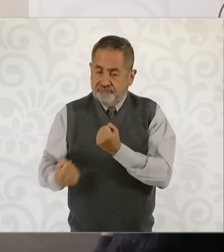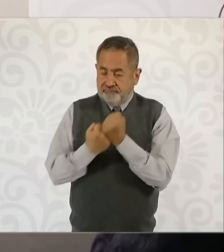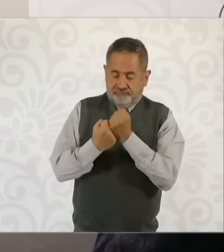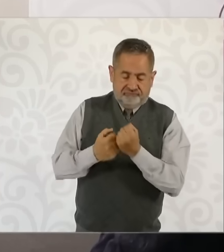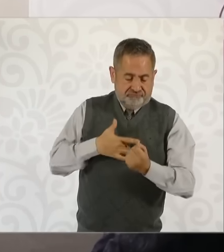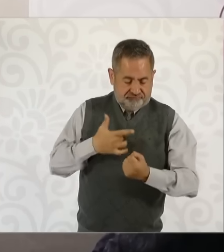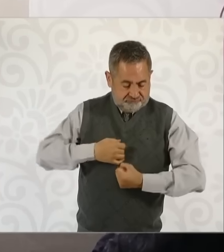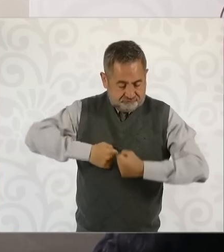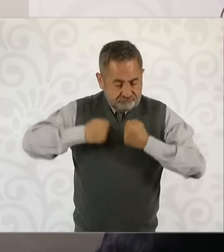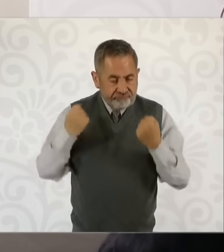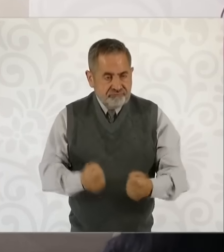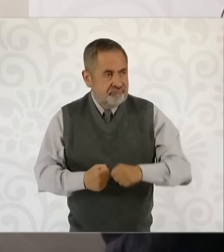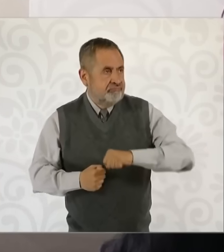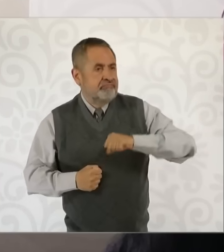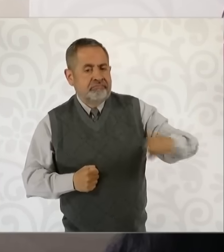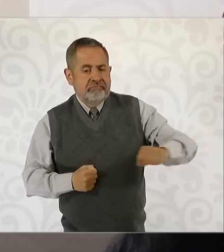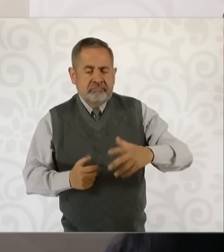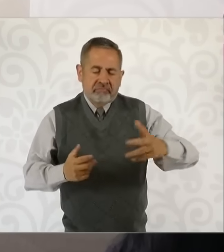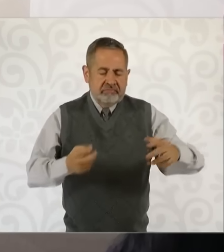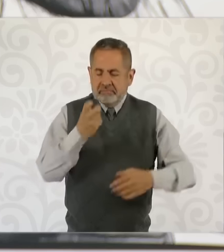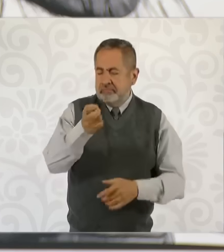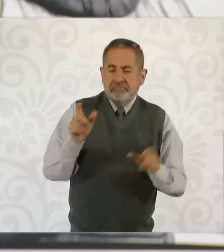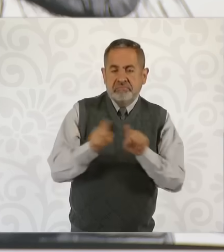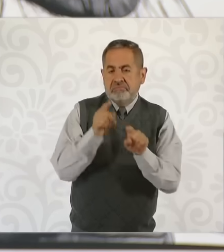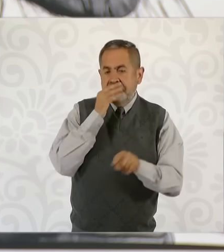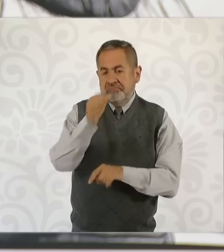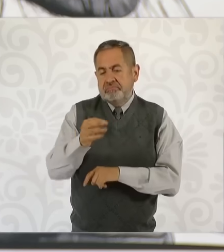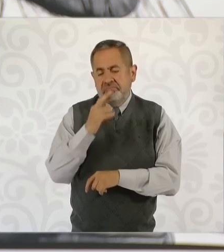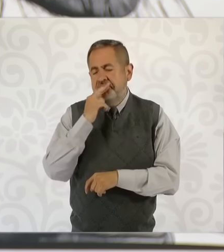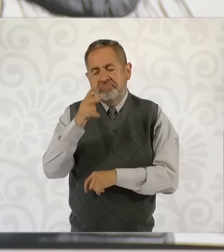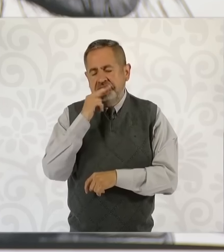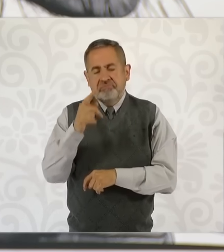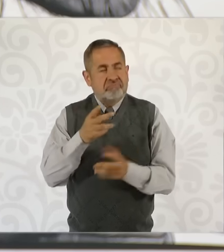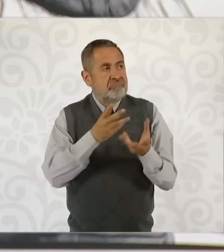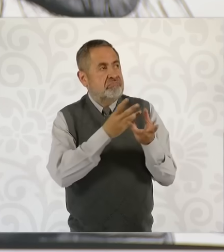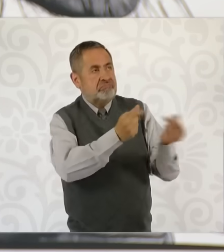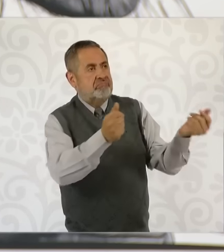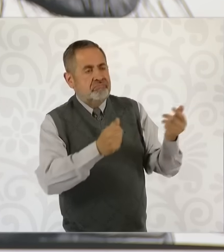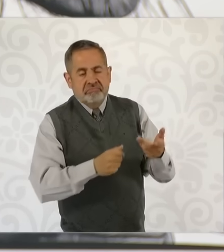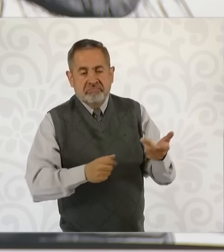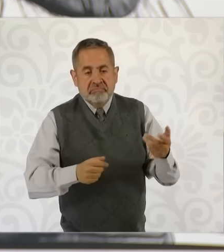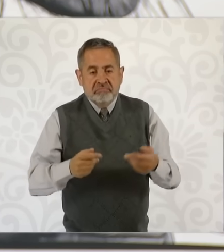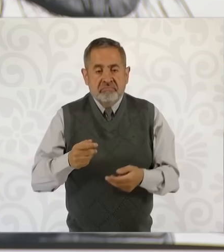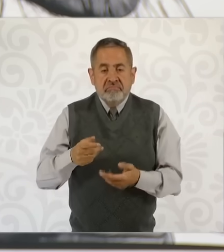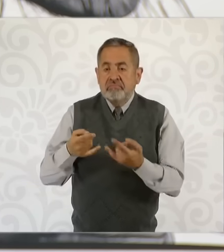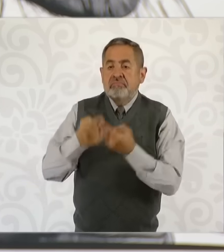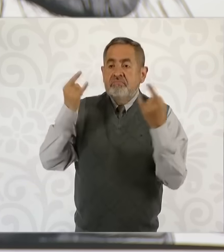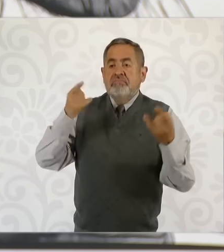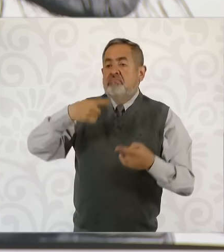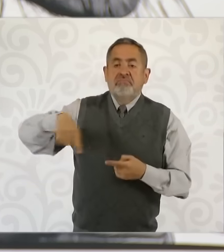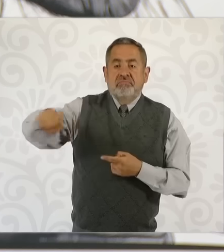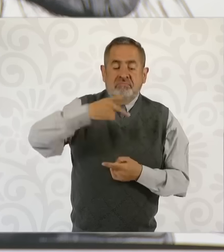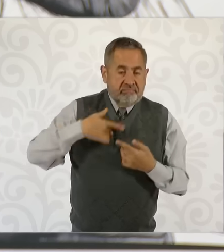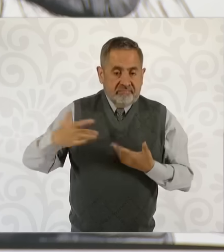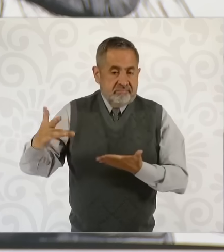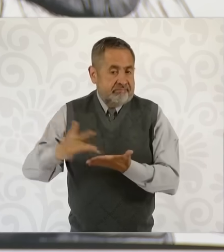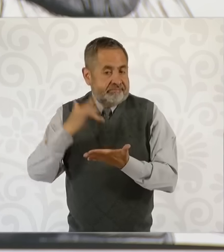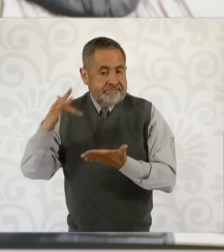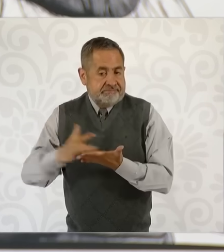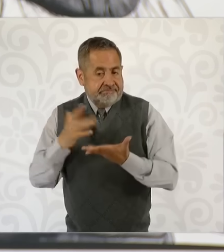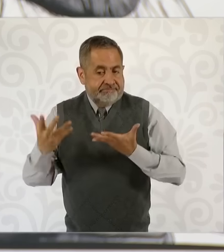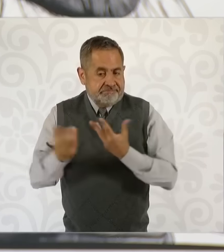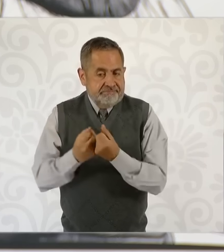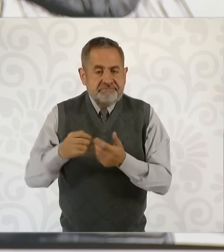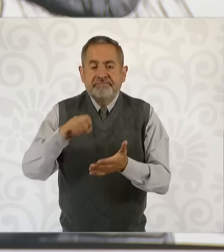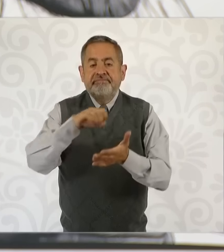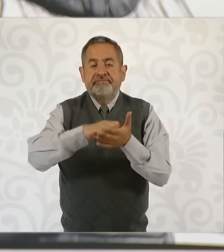del pueblo. Esa es la mejor vacuna. En los antecedentes históricos, pues está